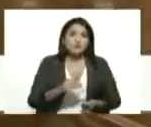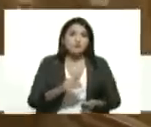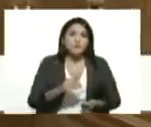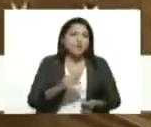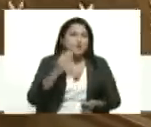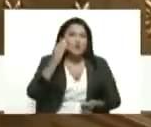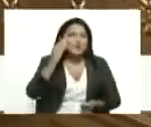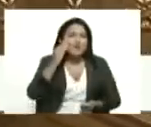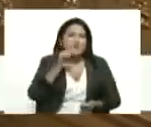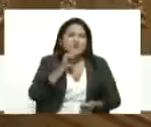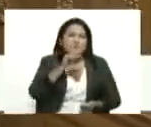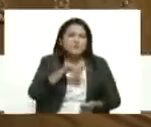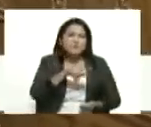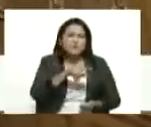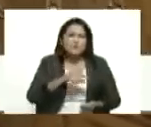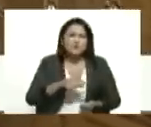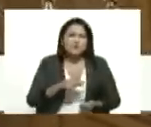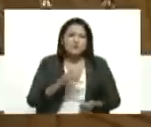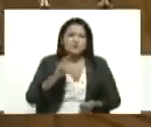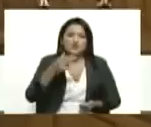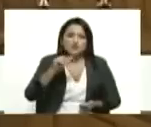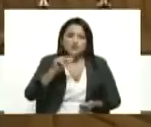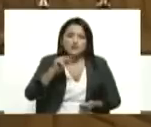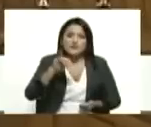les suena quién era.